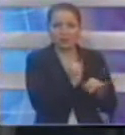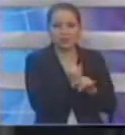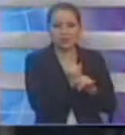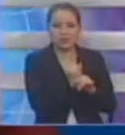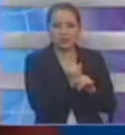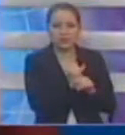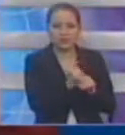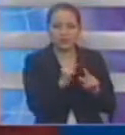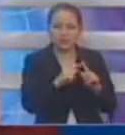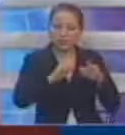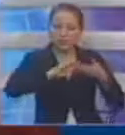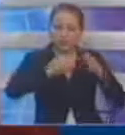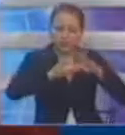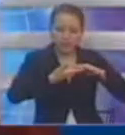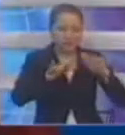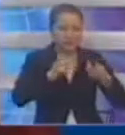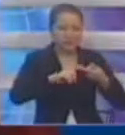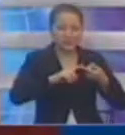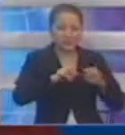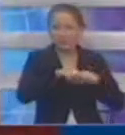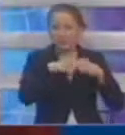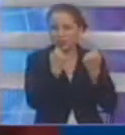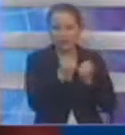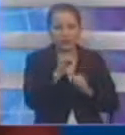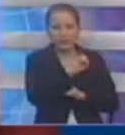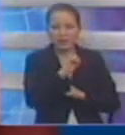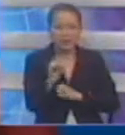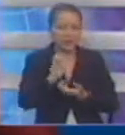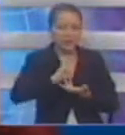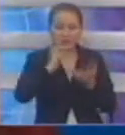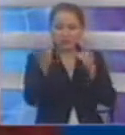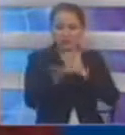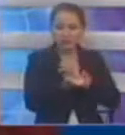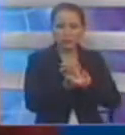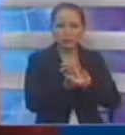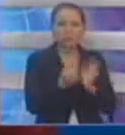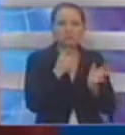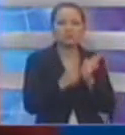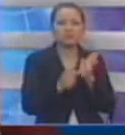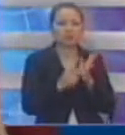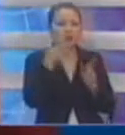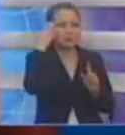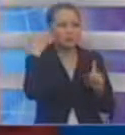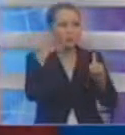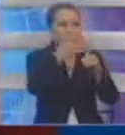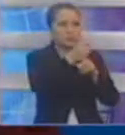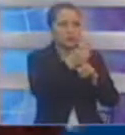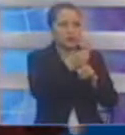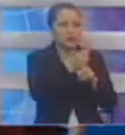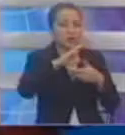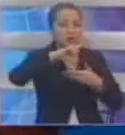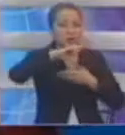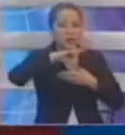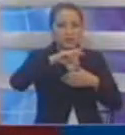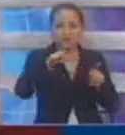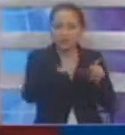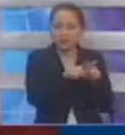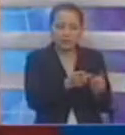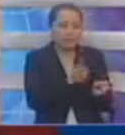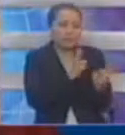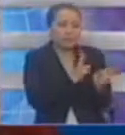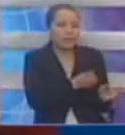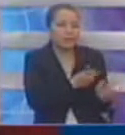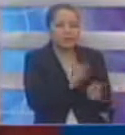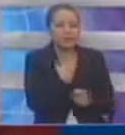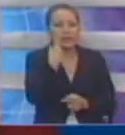de los partidos comunistas, filocomunistas, socialistas, de izquierda revolucionaria, para proyectar una América Latina. Nuevamente, estamos ante lo mismo, ¿no? Estos